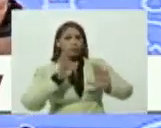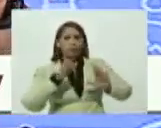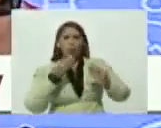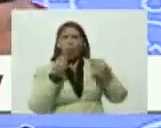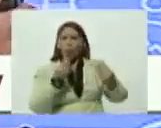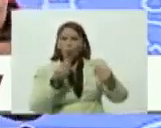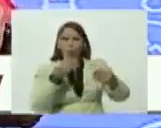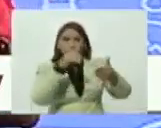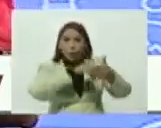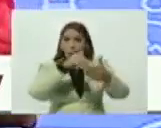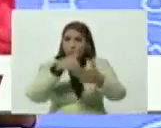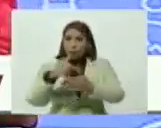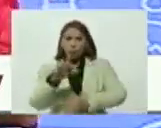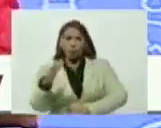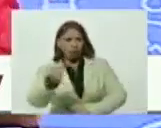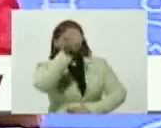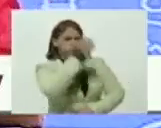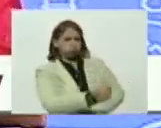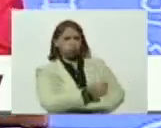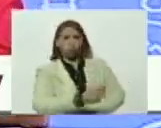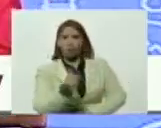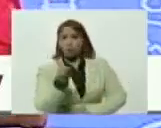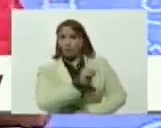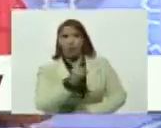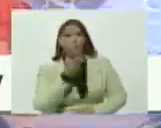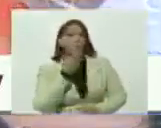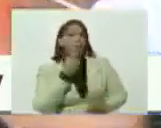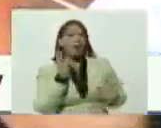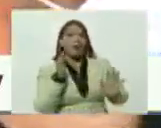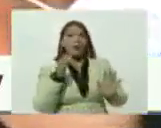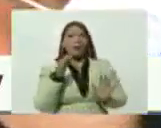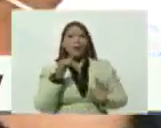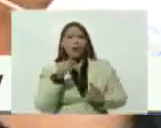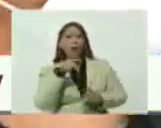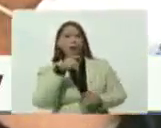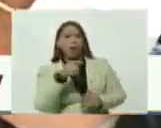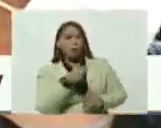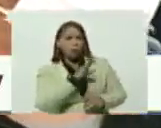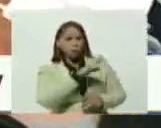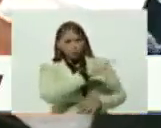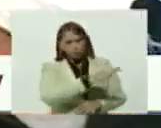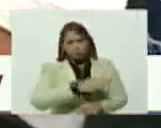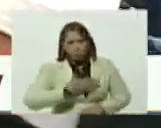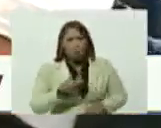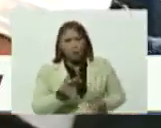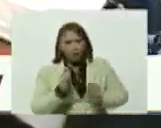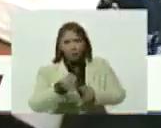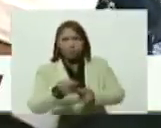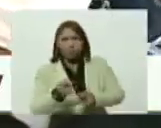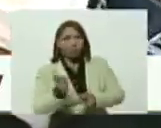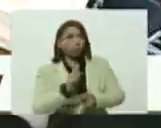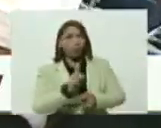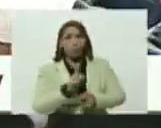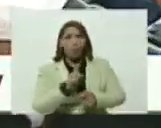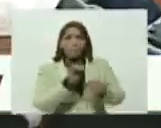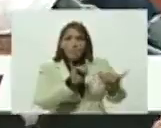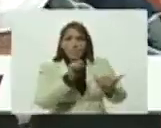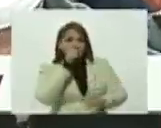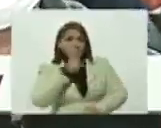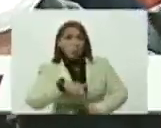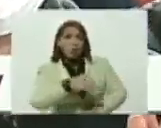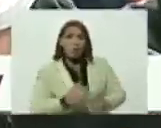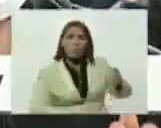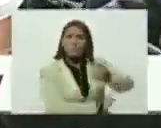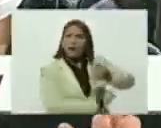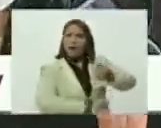No es que fueron impuestos, no es que fueron de allá recomendados, no, no. El pueblo, las bases del